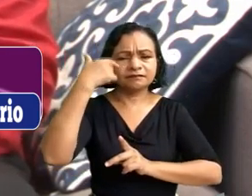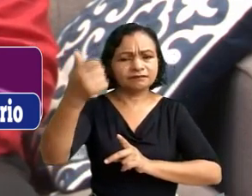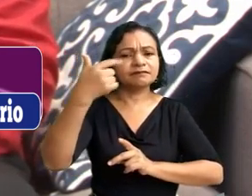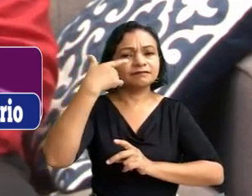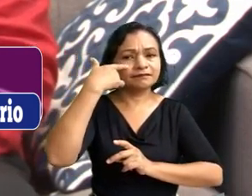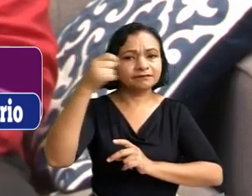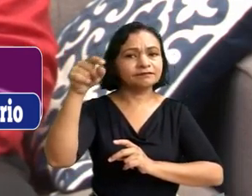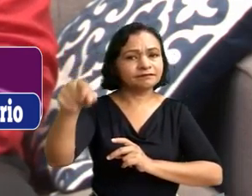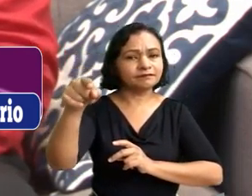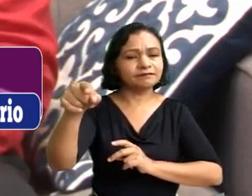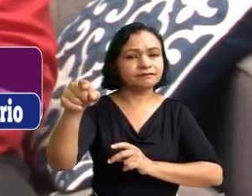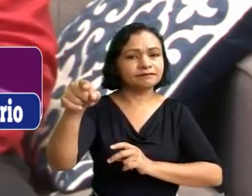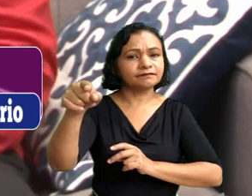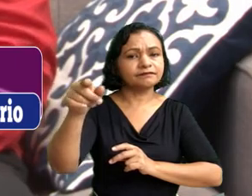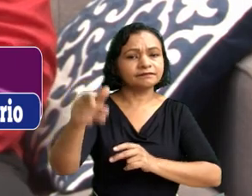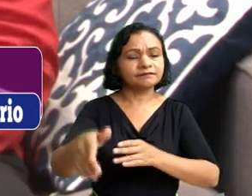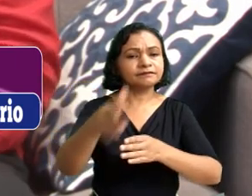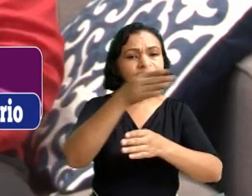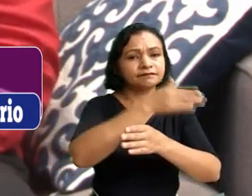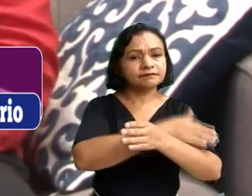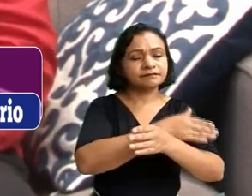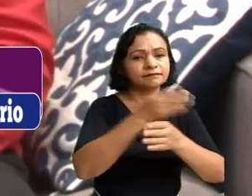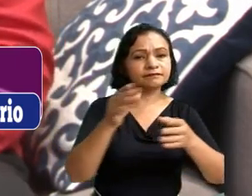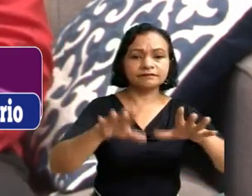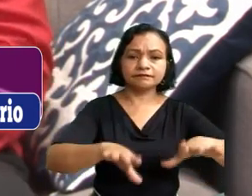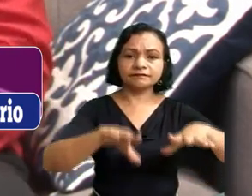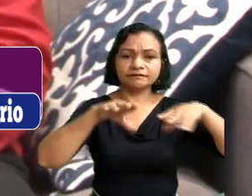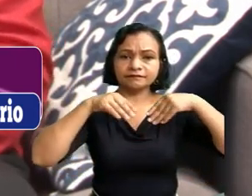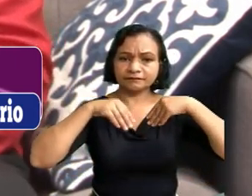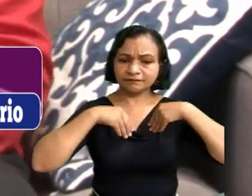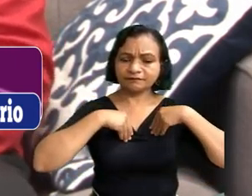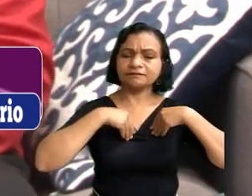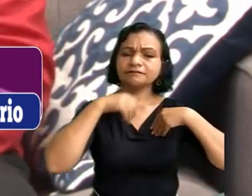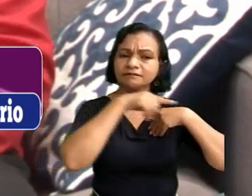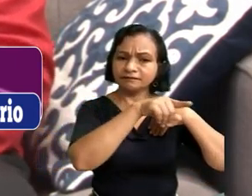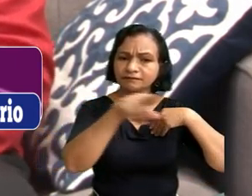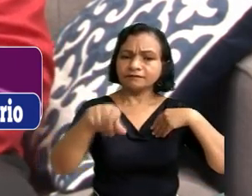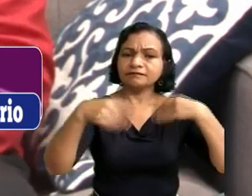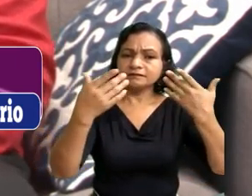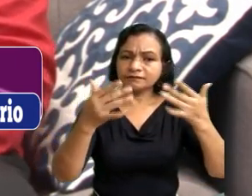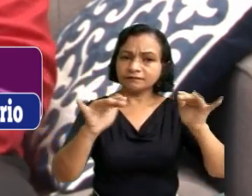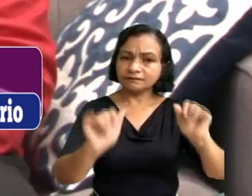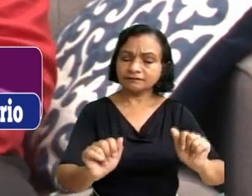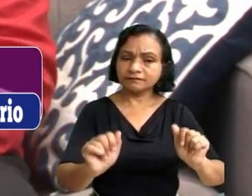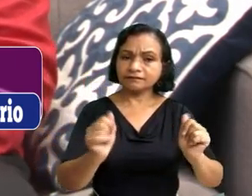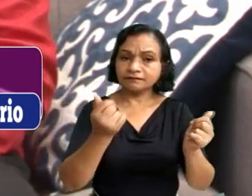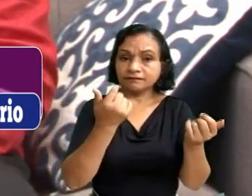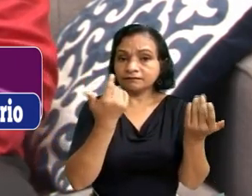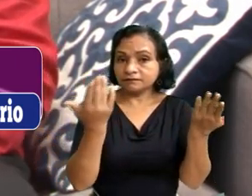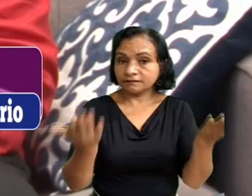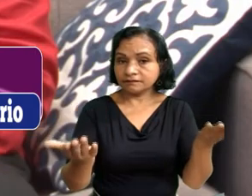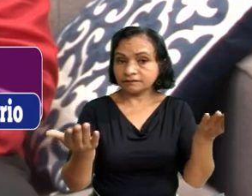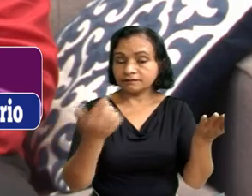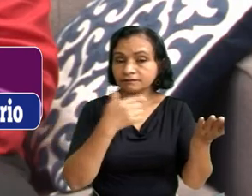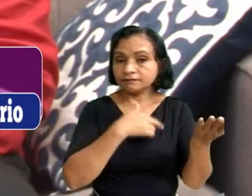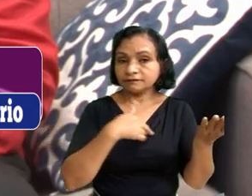había sido inclusive está aceptada por la función lo que pasa es que